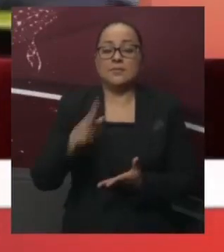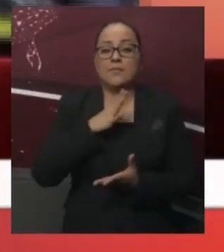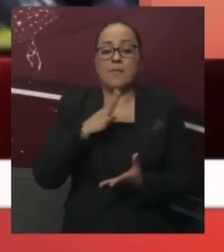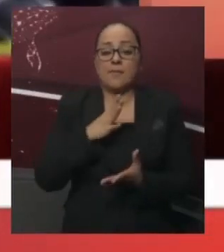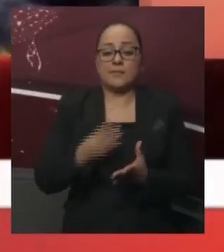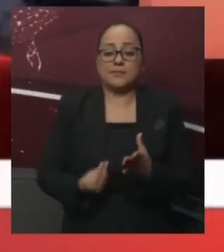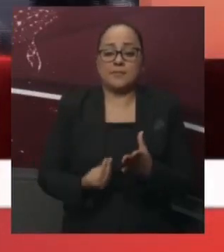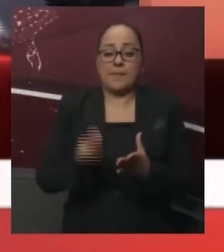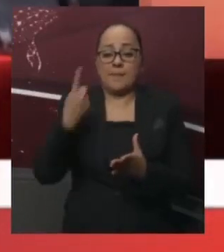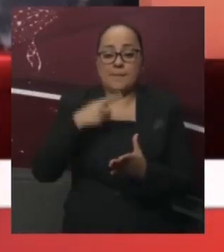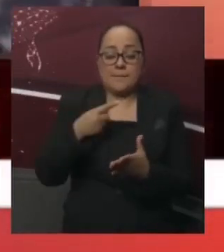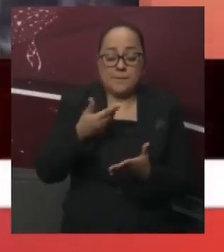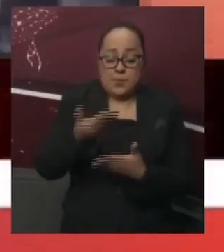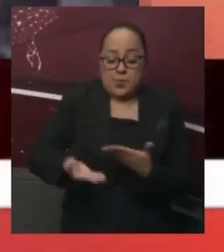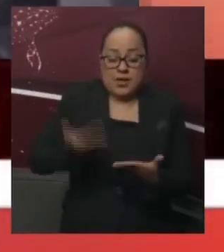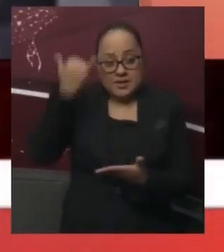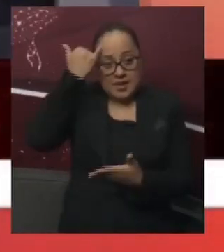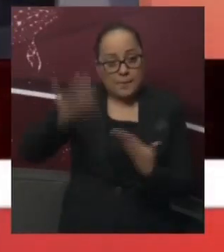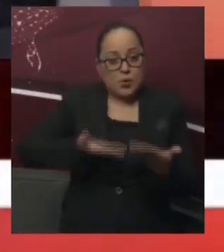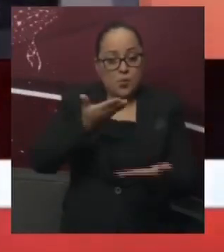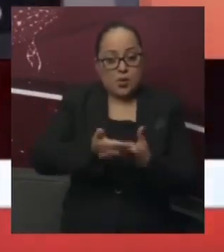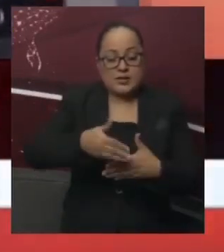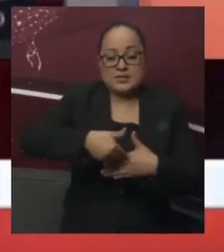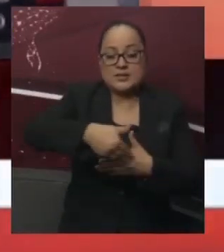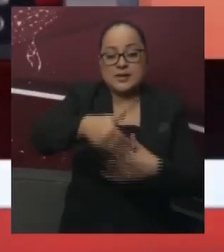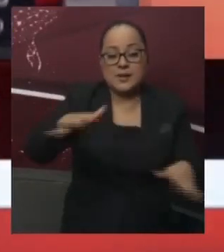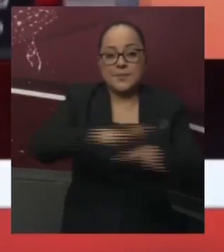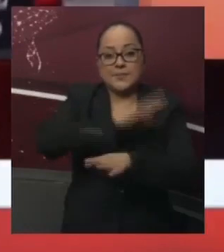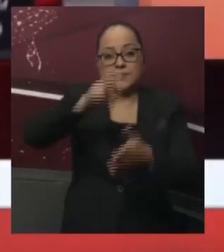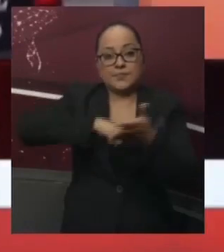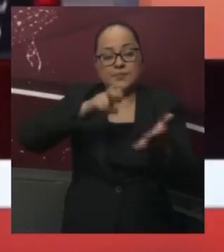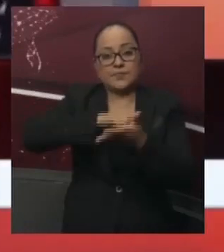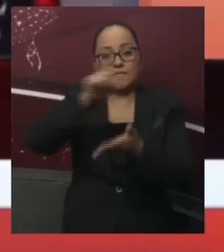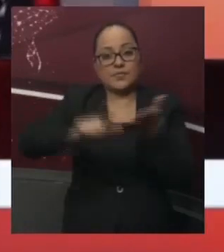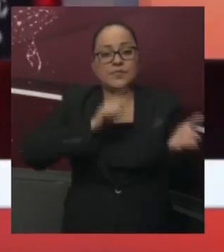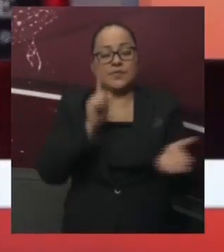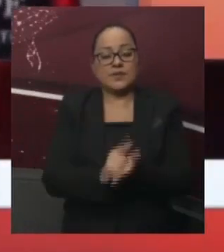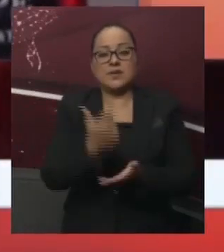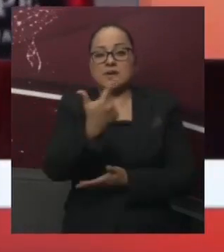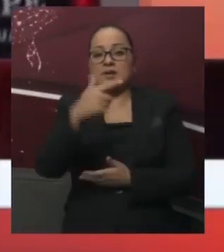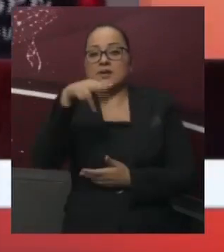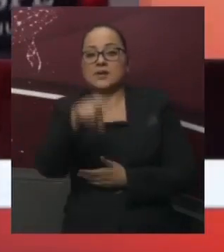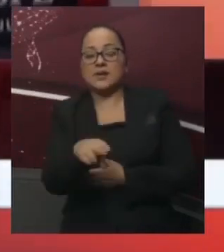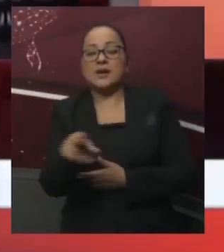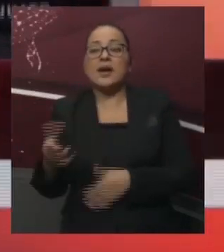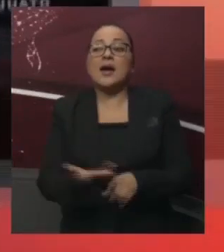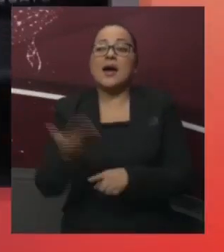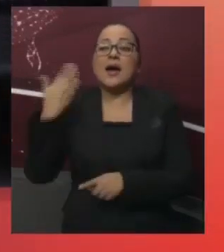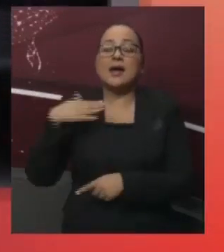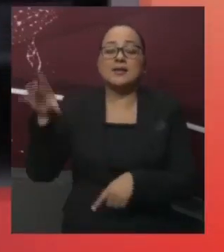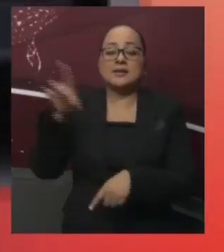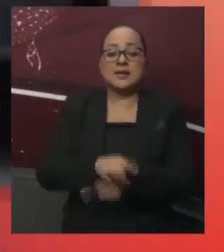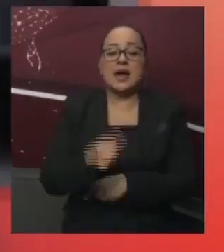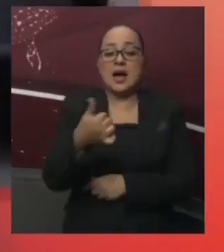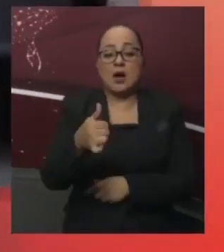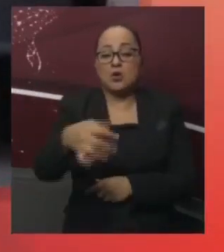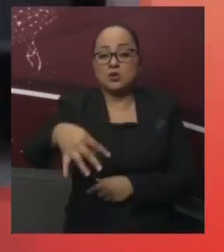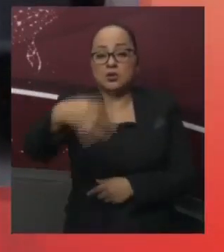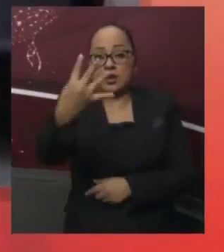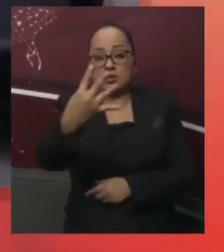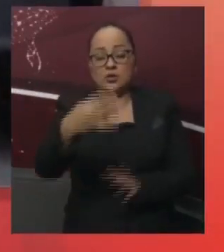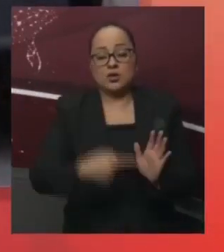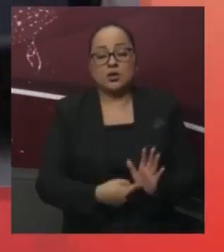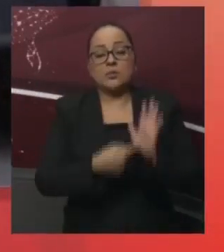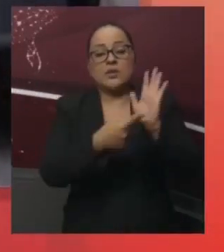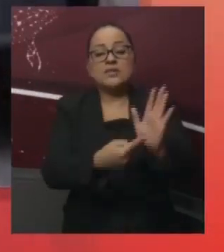reformar, con proyecto de decreto para reformar la ley de la Guardia Nacional, presentada el 14 de agosto, hace unos días, por